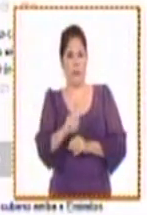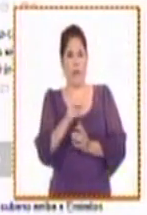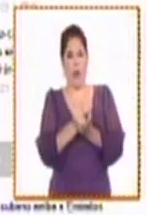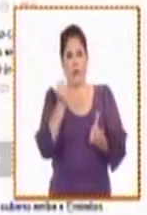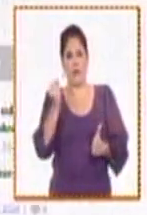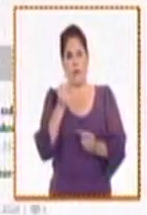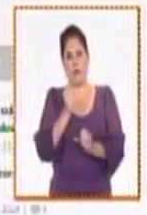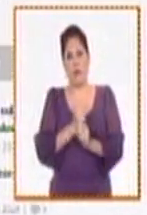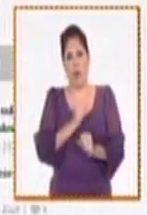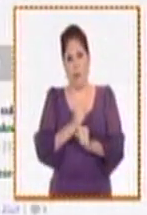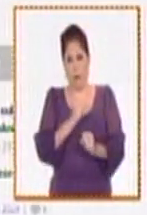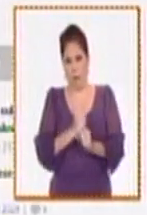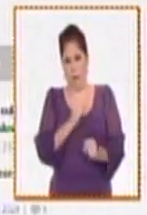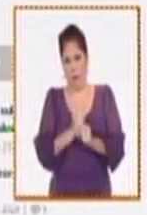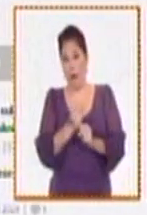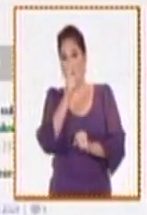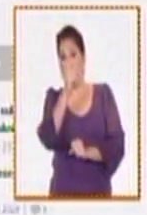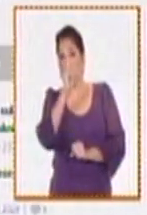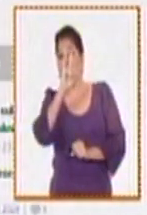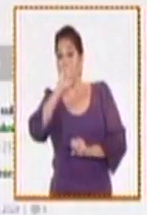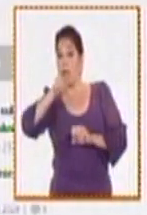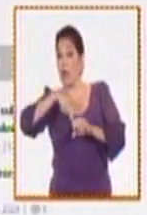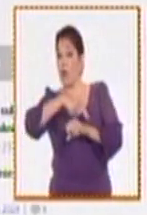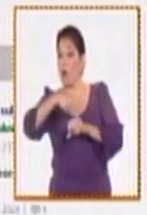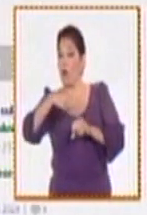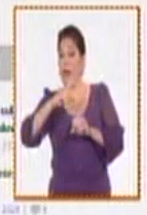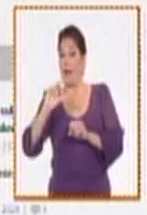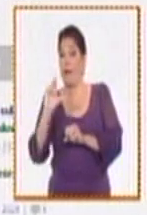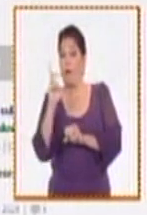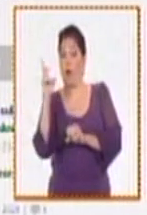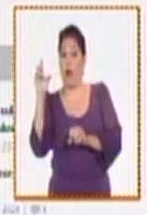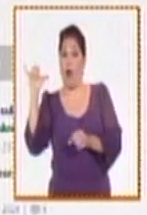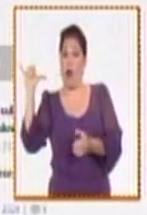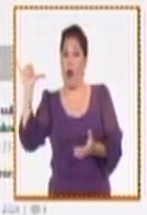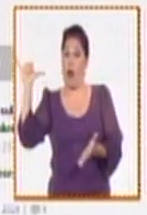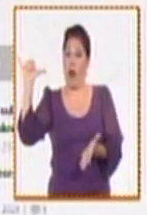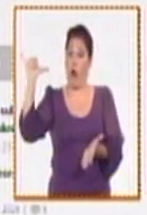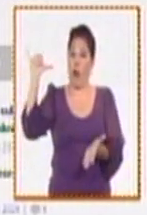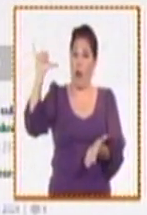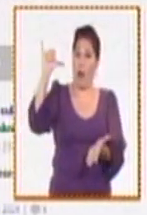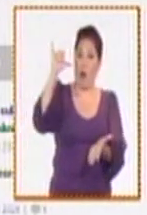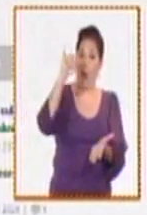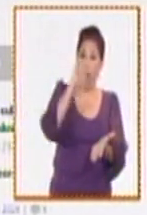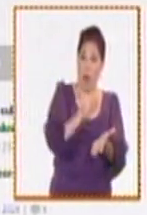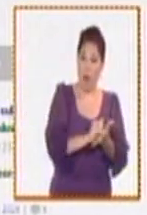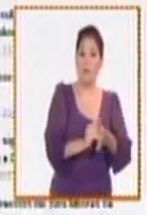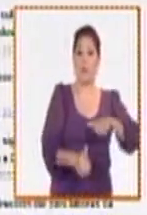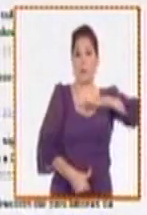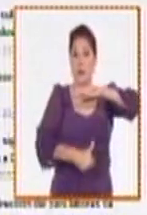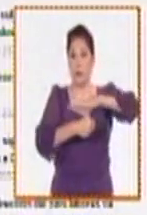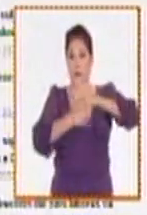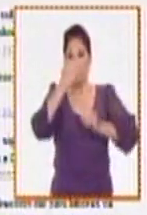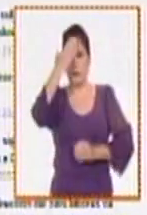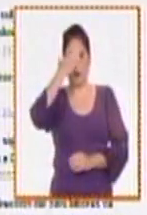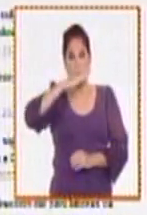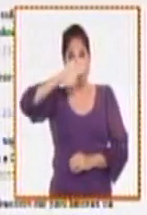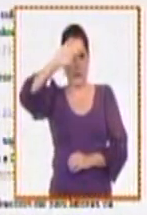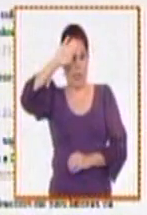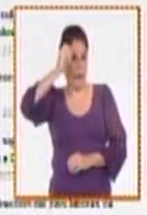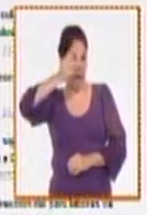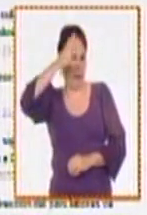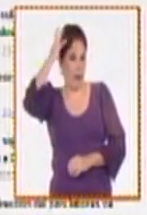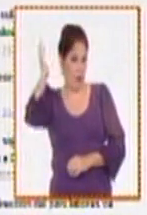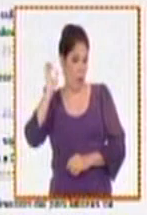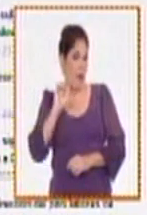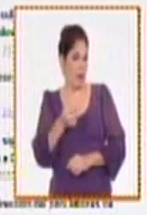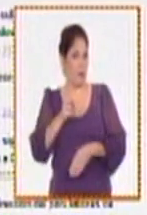de trabajo. Tras 16 horas de travesía y unos 13.000 kilómetros de viaje, el jefe de Estado de nuestro país,